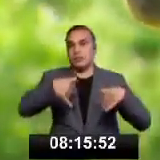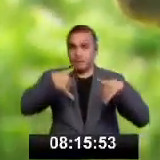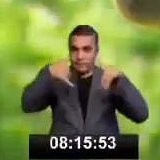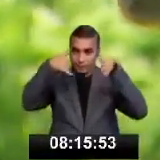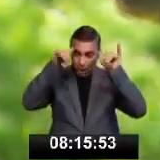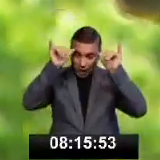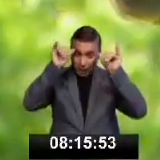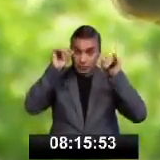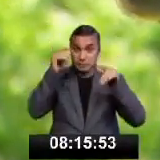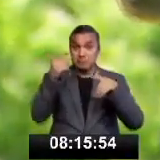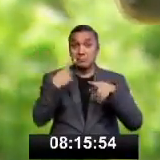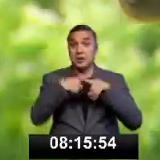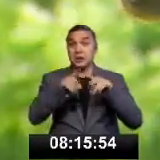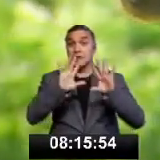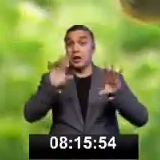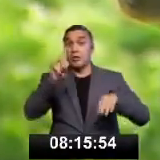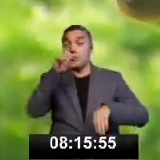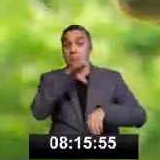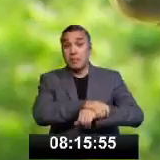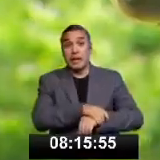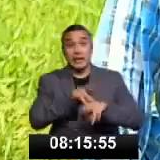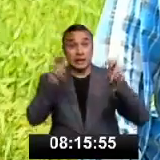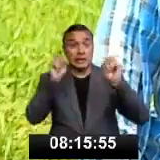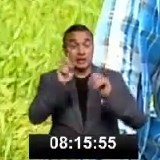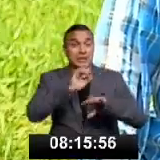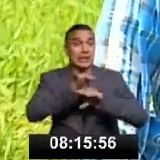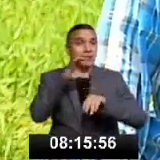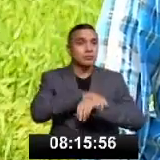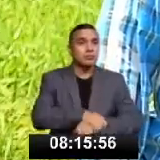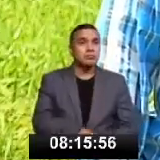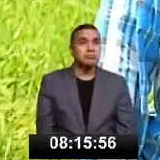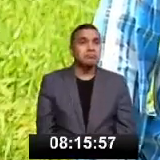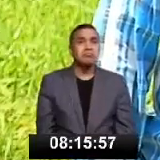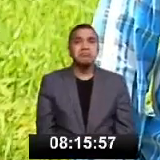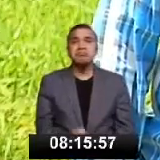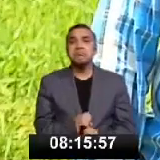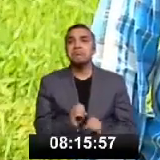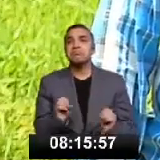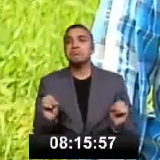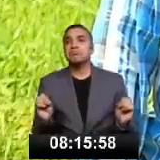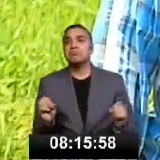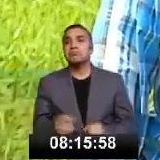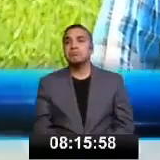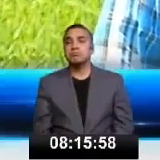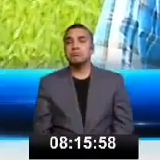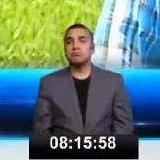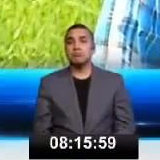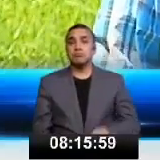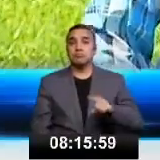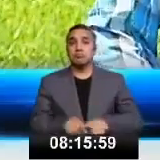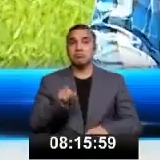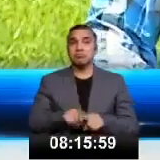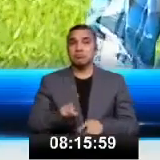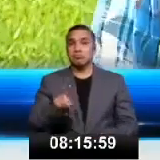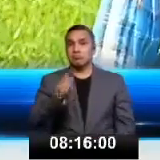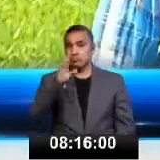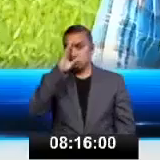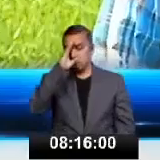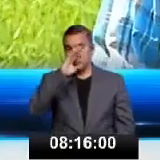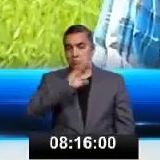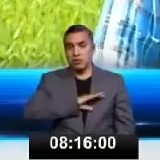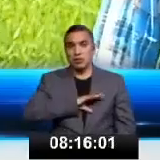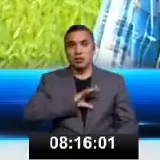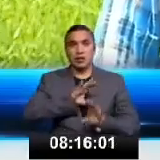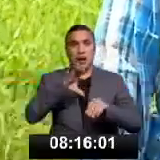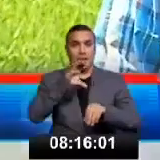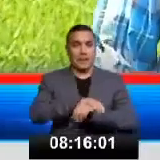abigeato y a pesar de que hubo un detenido, en este caso, no sirvió de mucho. El amigo mío lo cogió con la policía, pero lo